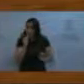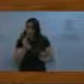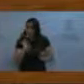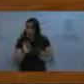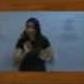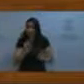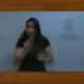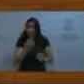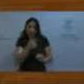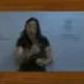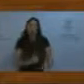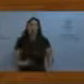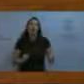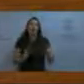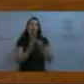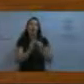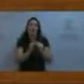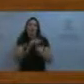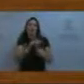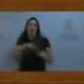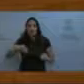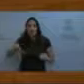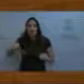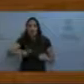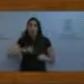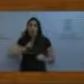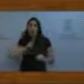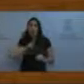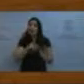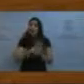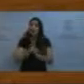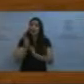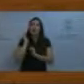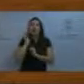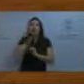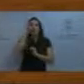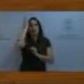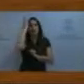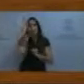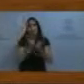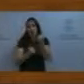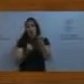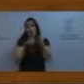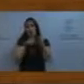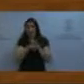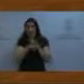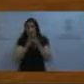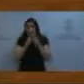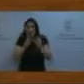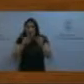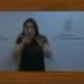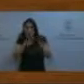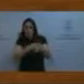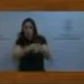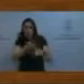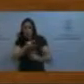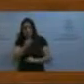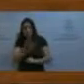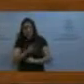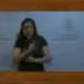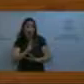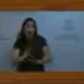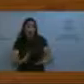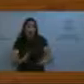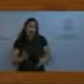su mandato al frente de la sociedad y supone un perjuicio económico por una mala gestión, como digo, de 9 millones de euros que al final van a pagar todos